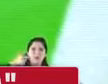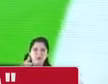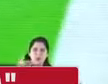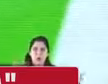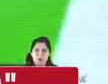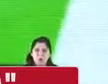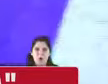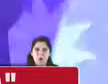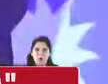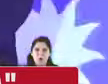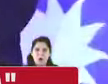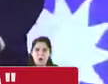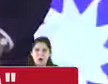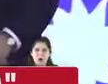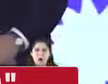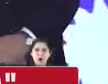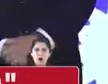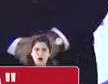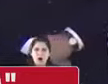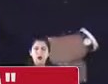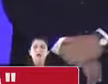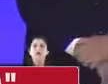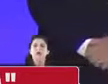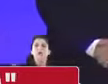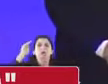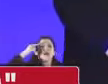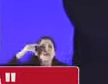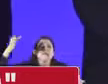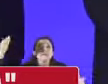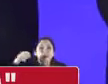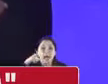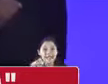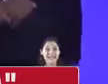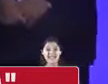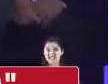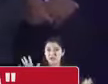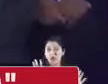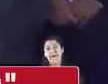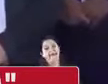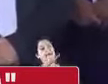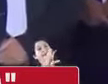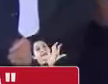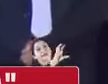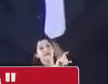imaginen si esto hubiera sucedido en formosa